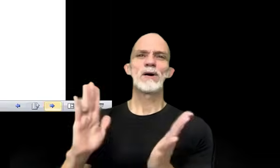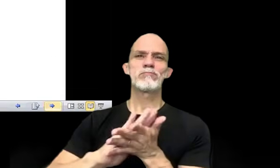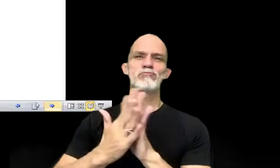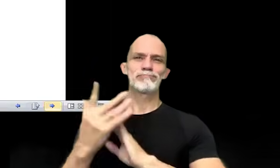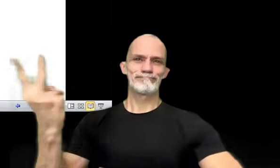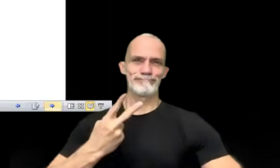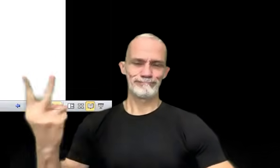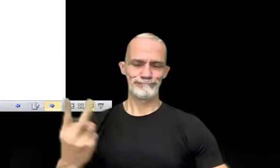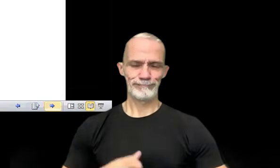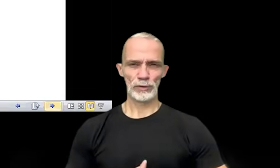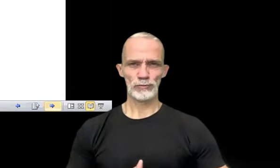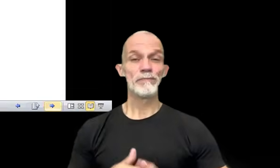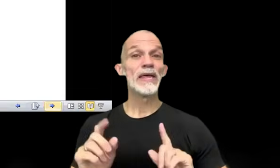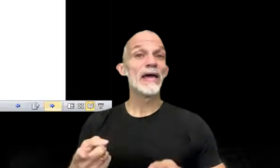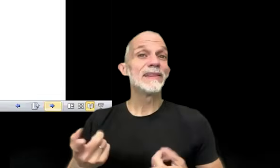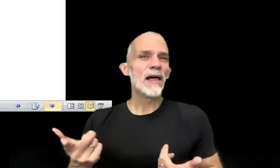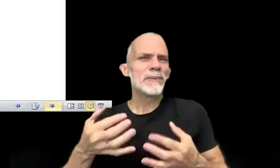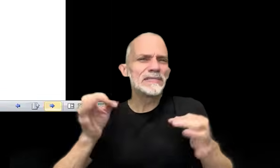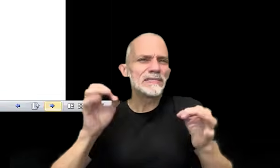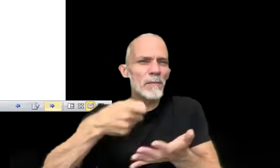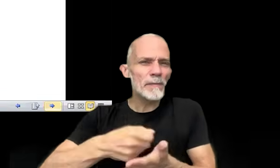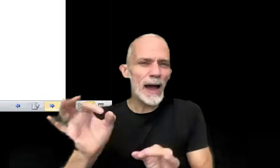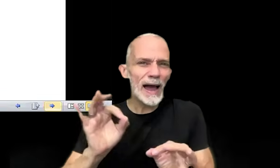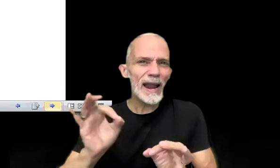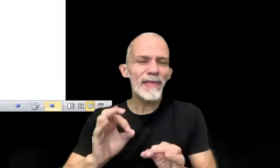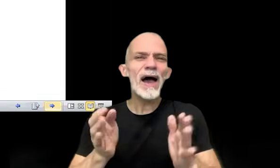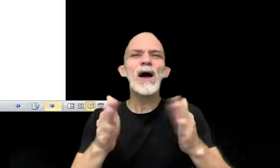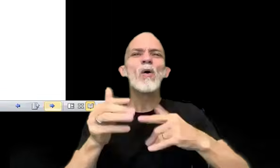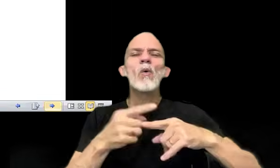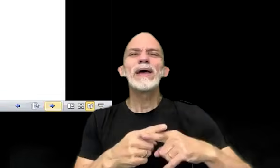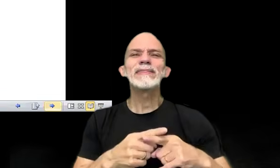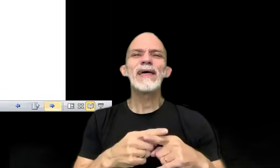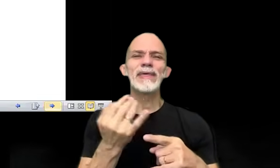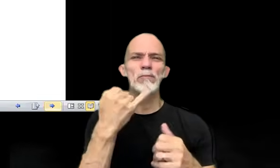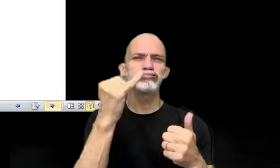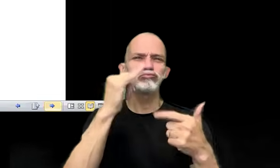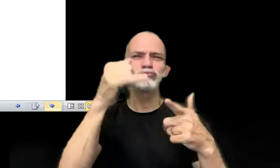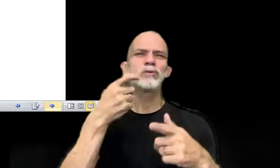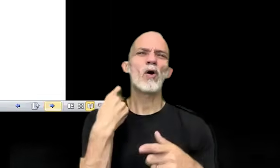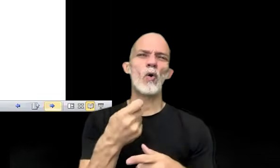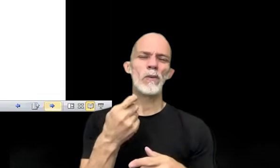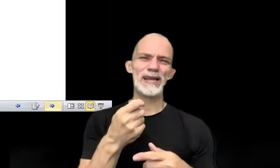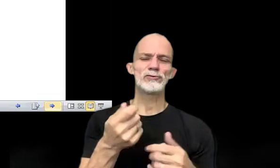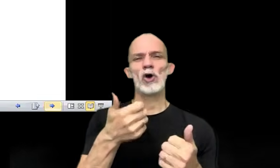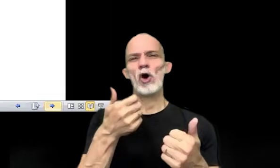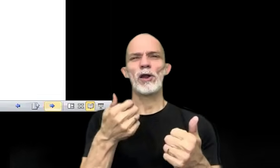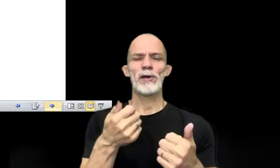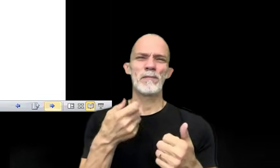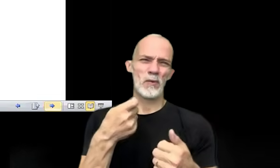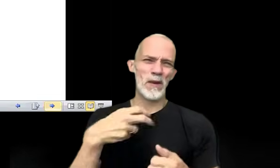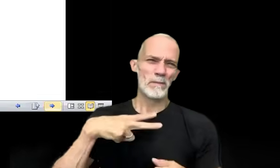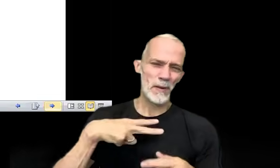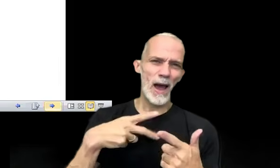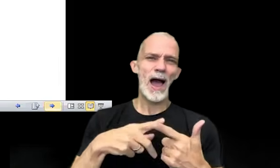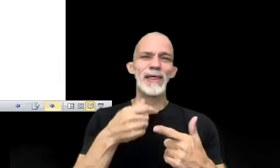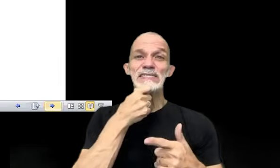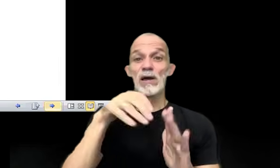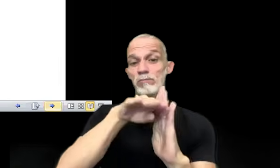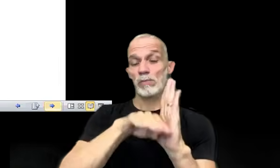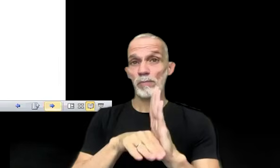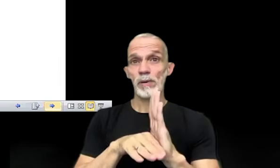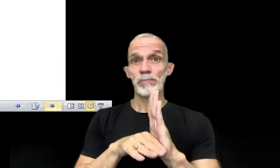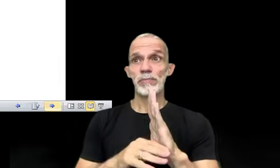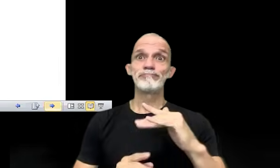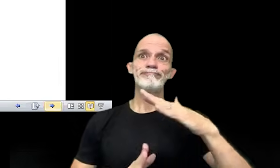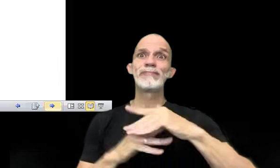INES. También van a estar exentas las cuentas de capitalización que correspondan a seguros de retiro, siempre y cuando estén reguladas